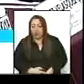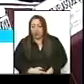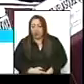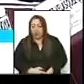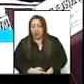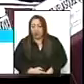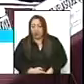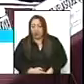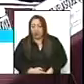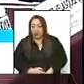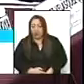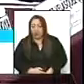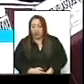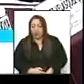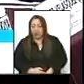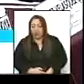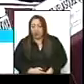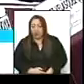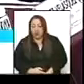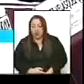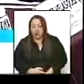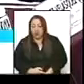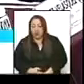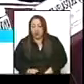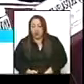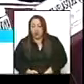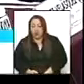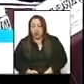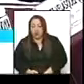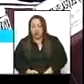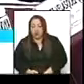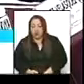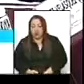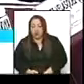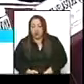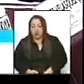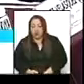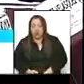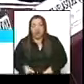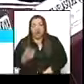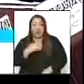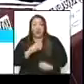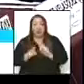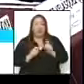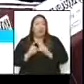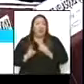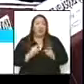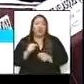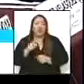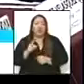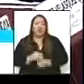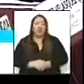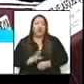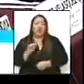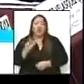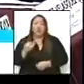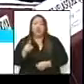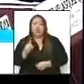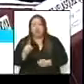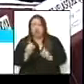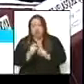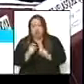Una campaña interesante, ¿no? Y entonces tuve oportunidad en un debate de preguntarle a una de ellas: ¿y ese